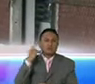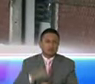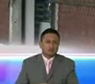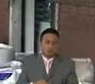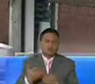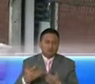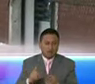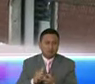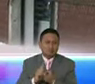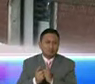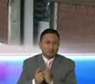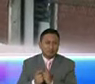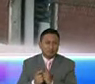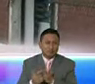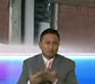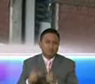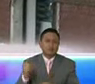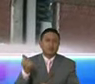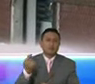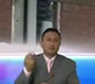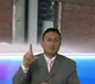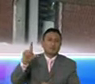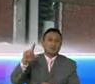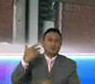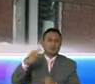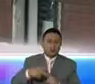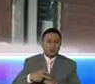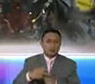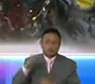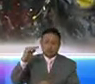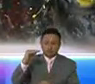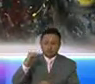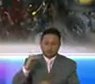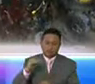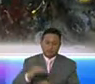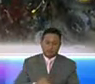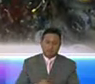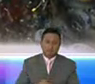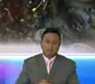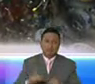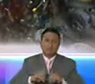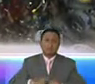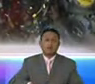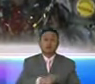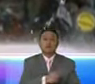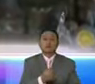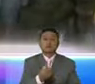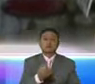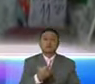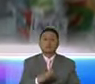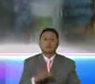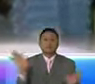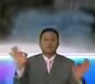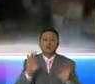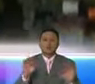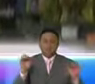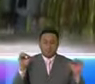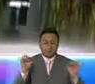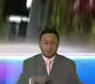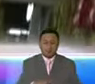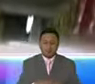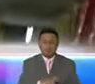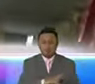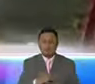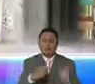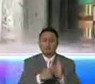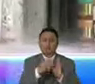una eliminación y los precios ya comienzan a estabilizarse. Sin embargo, la baja de precios debería ser automática con la disminución del